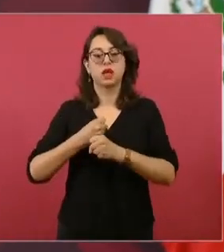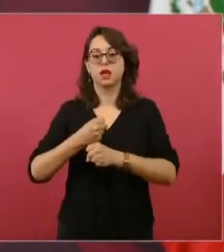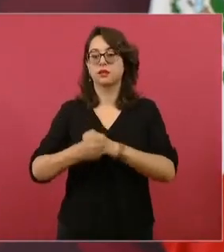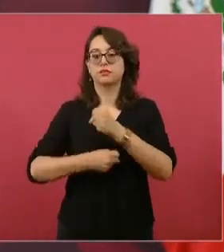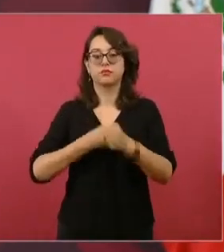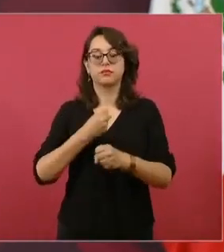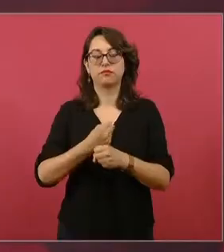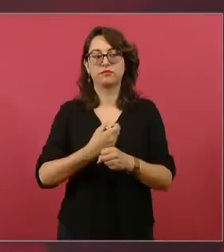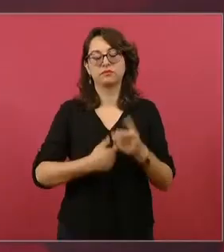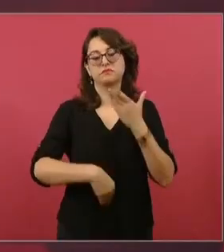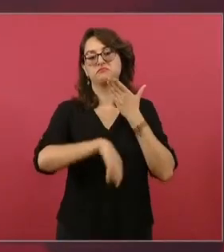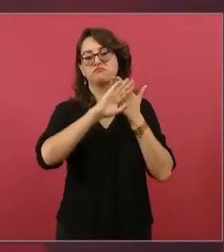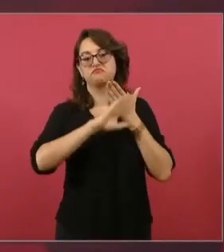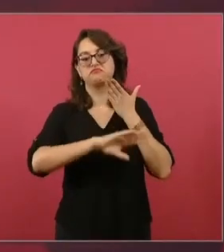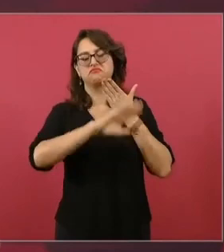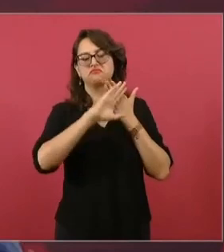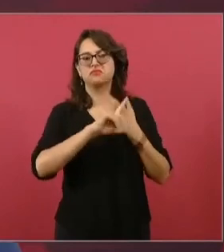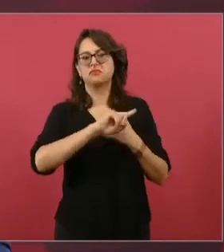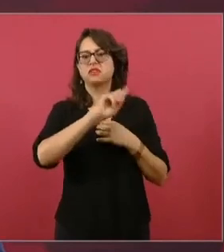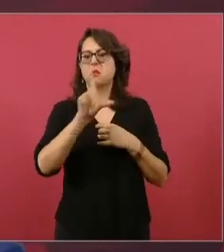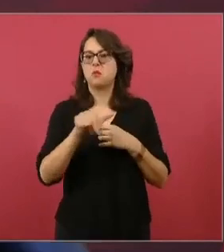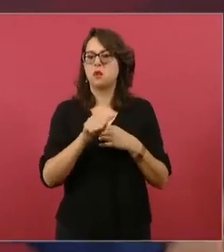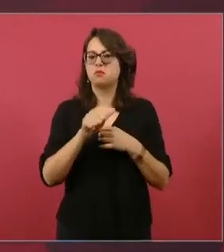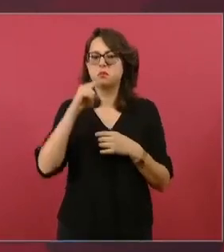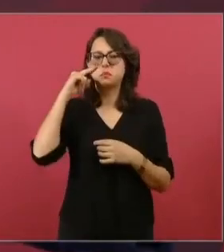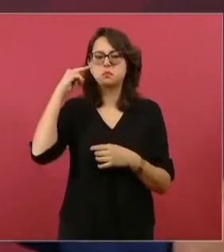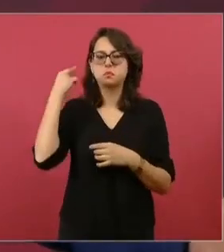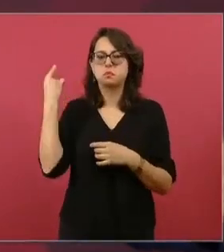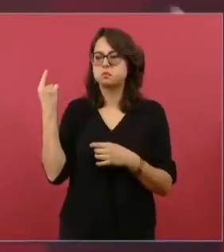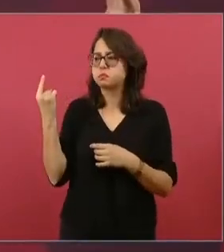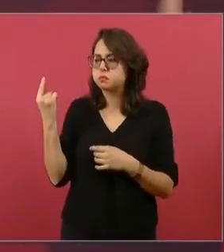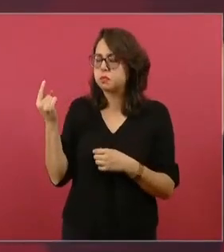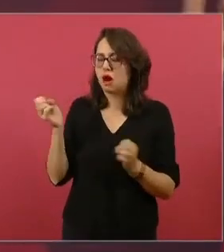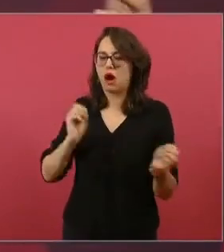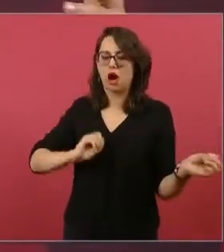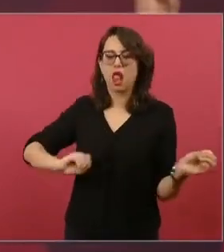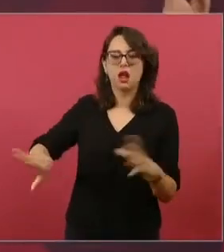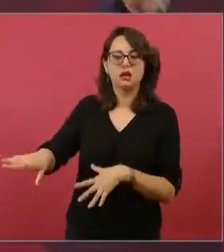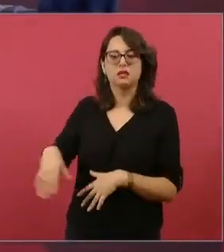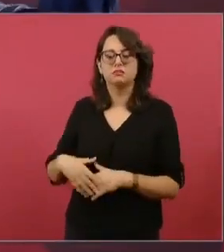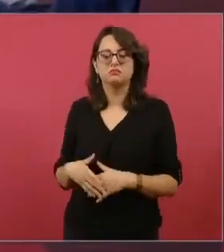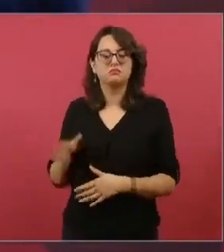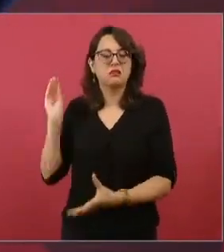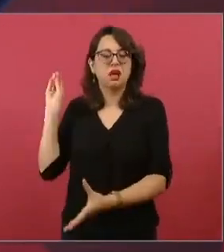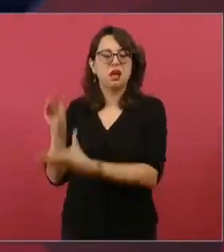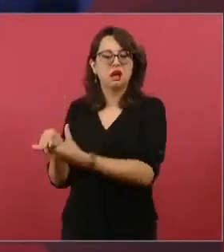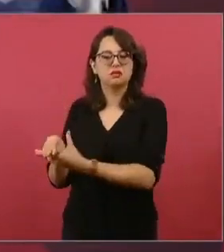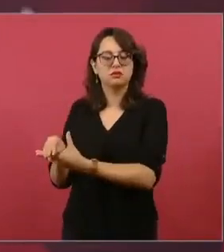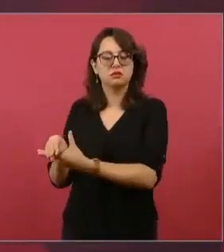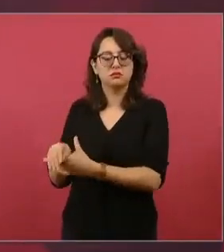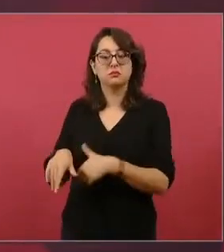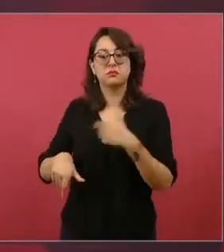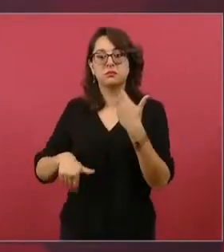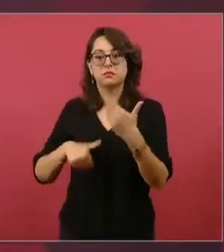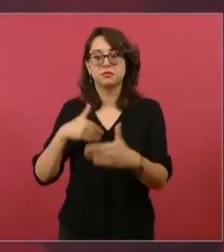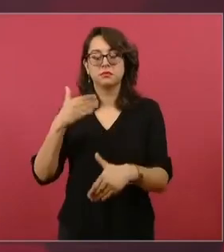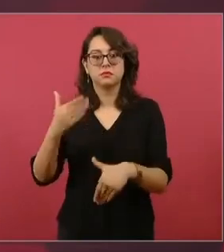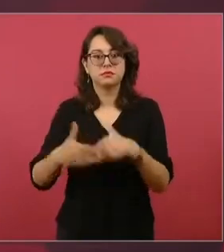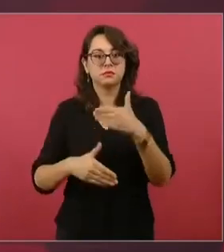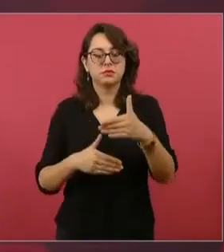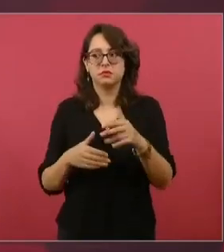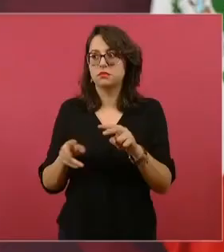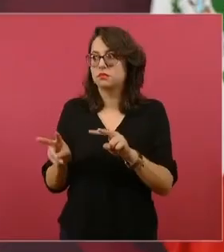se asustaron y se reunieron los de la